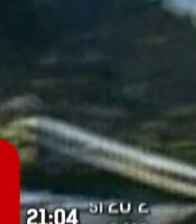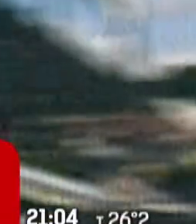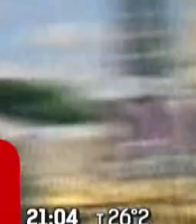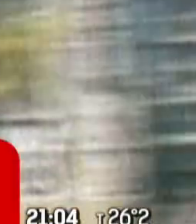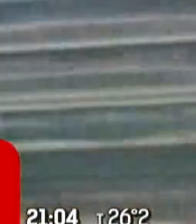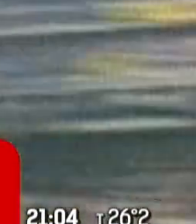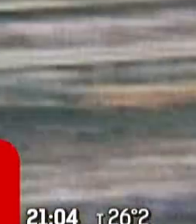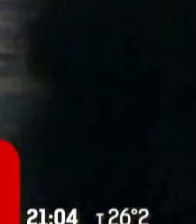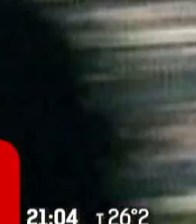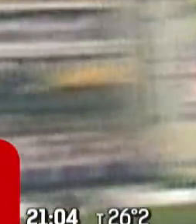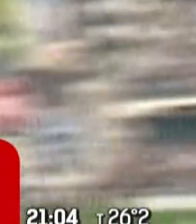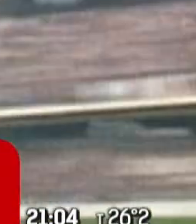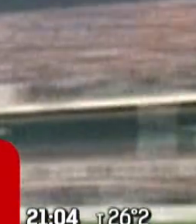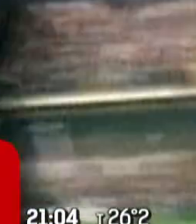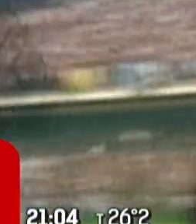¡Ahí va Diego!